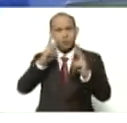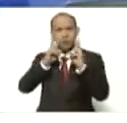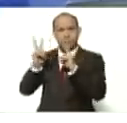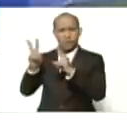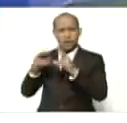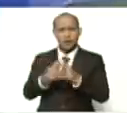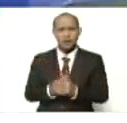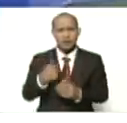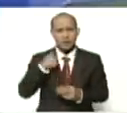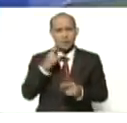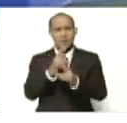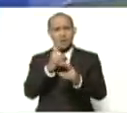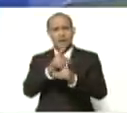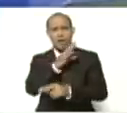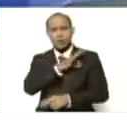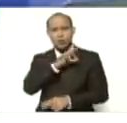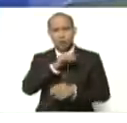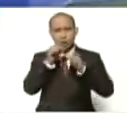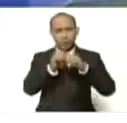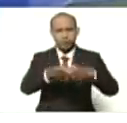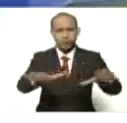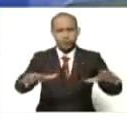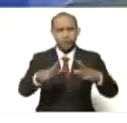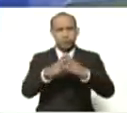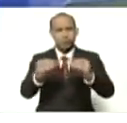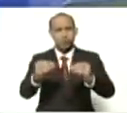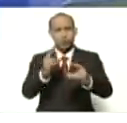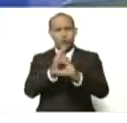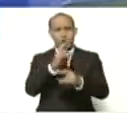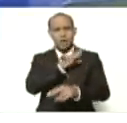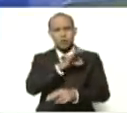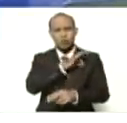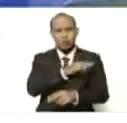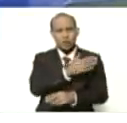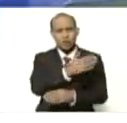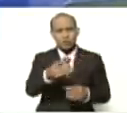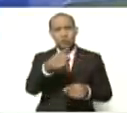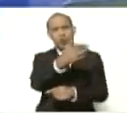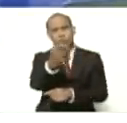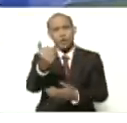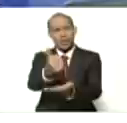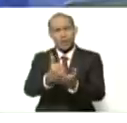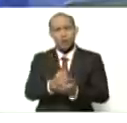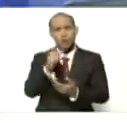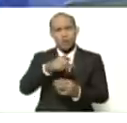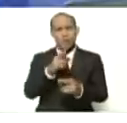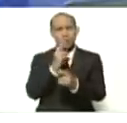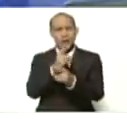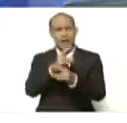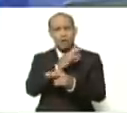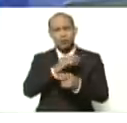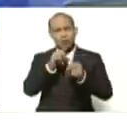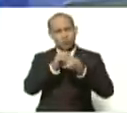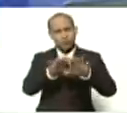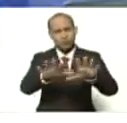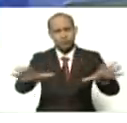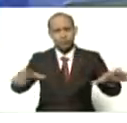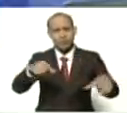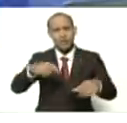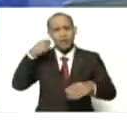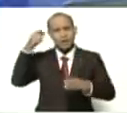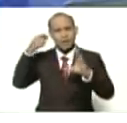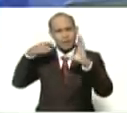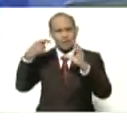reproducir en mis redes sociales en todas las redes sociales que ustedes me ayuden a través de sus redes sociales a reproducir este vídeo